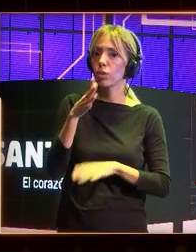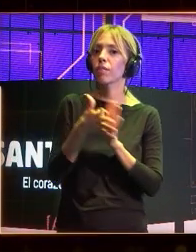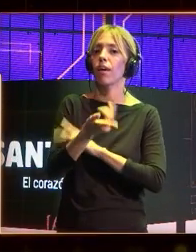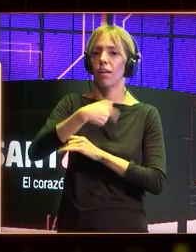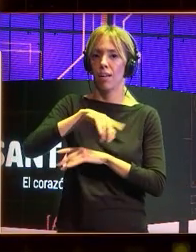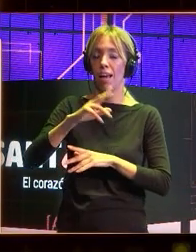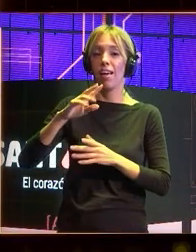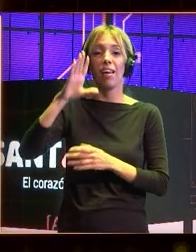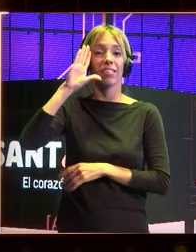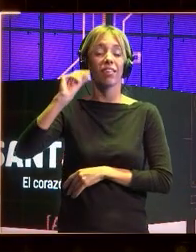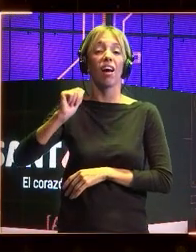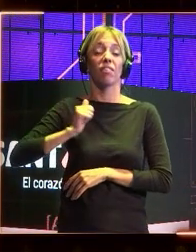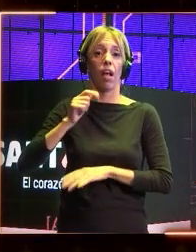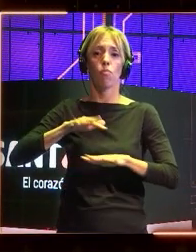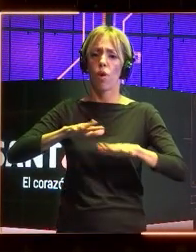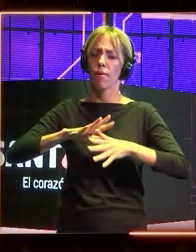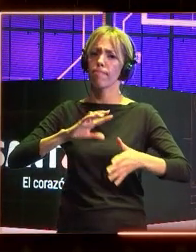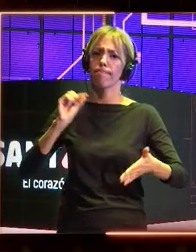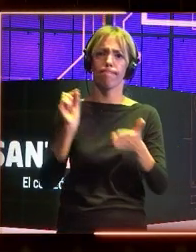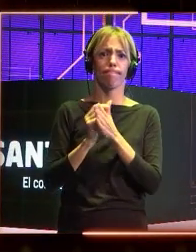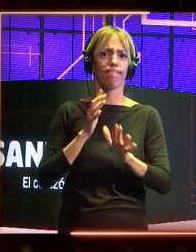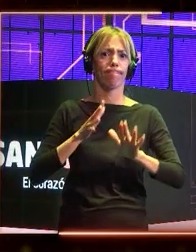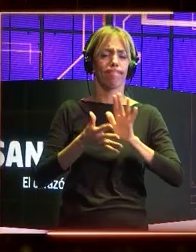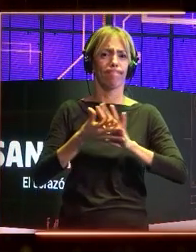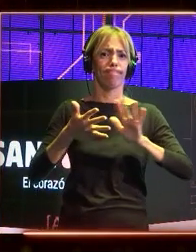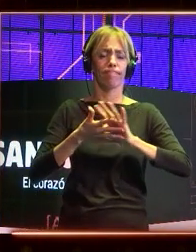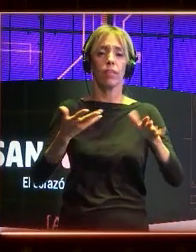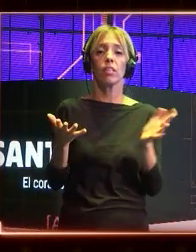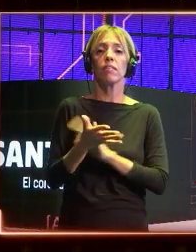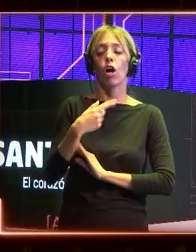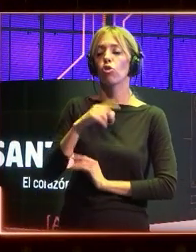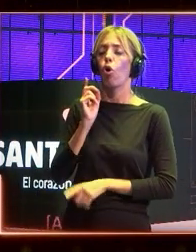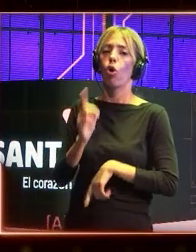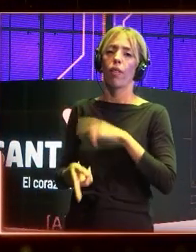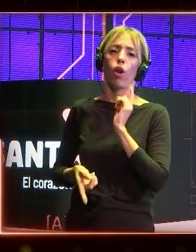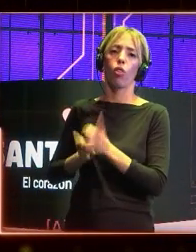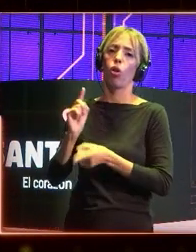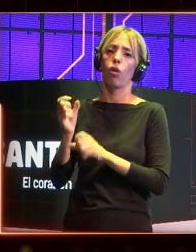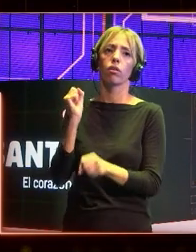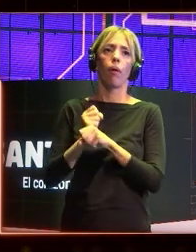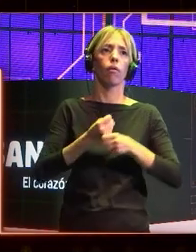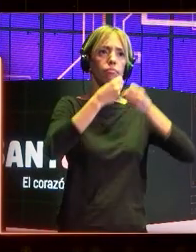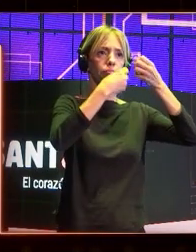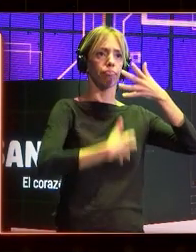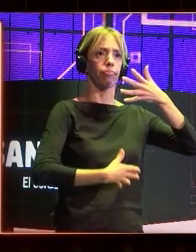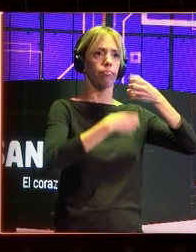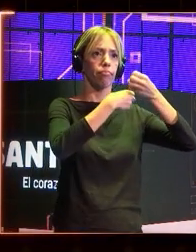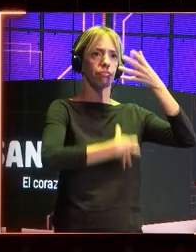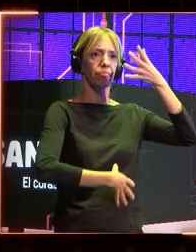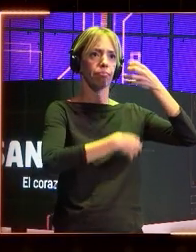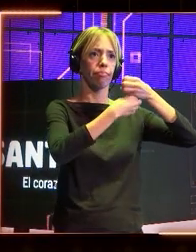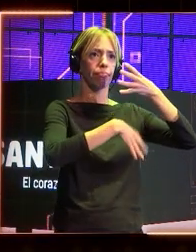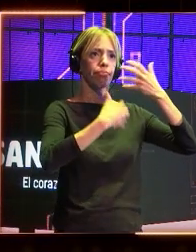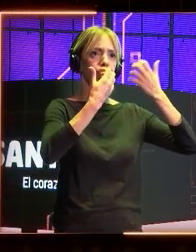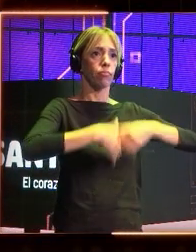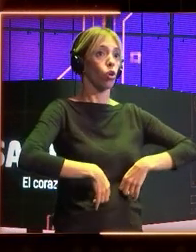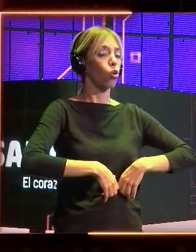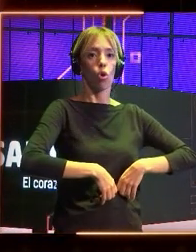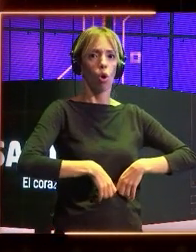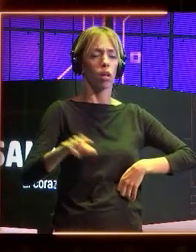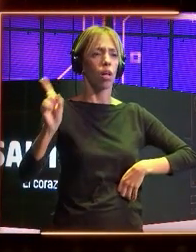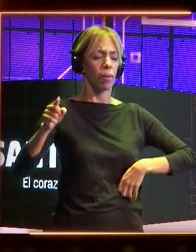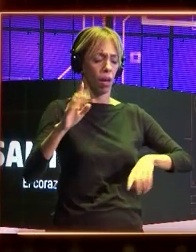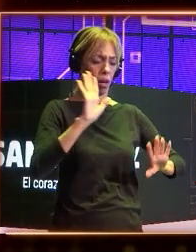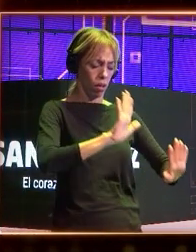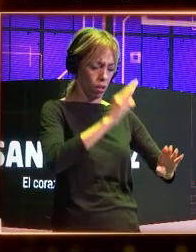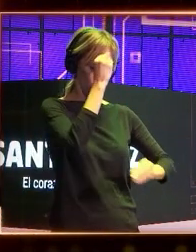se está moviendo la Inteligencia artificial no a que haga las tareas que yo lo ordene de forma reactiva sino de forma proactiva a poder